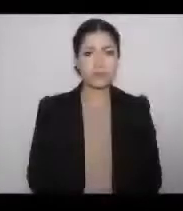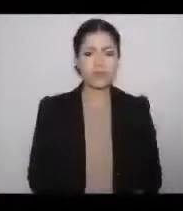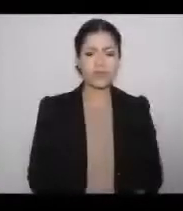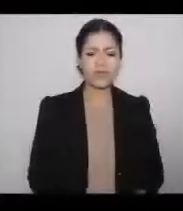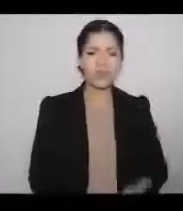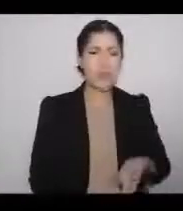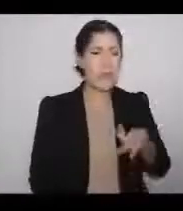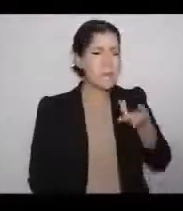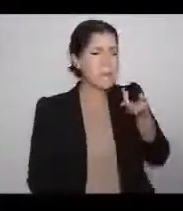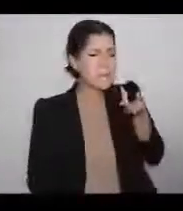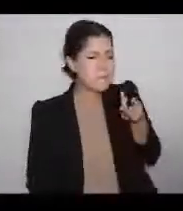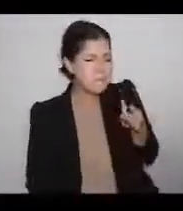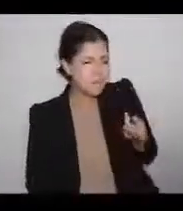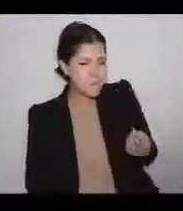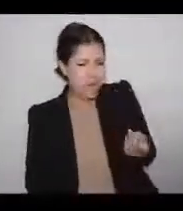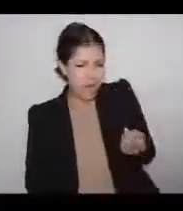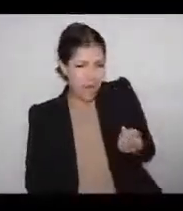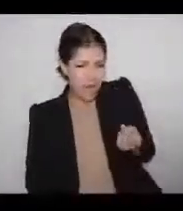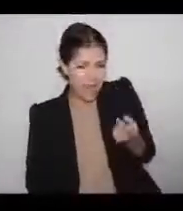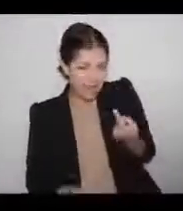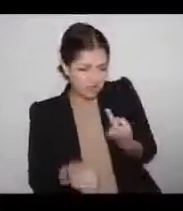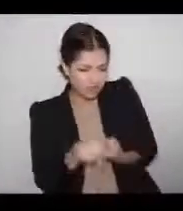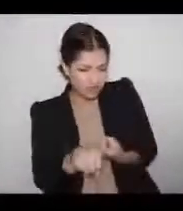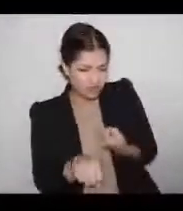Perro sarnoso.